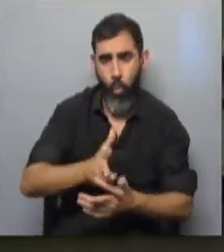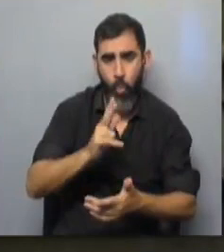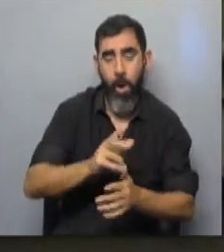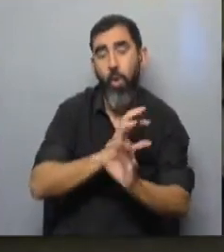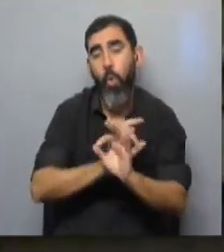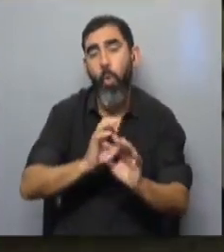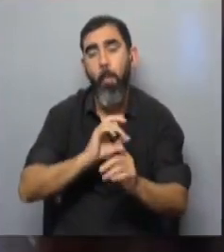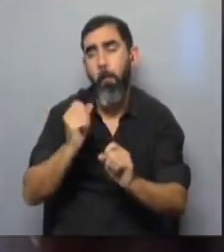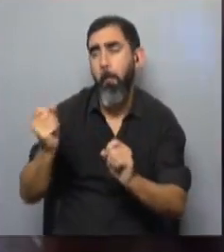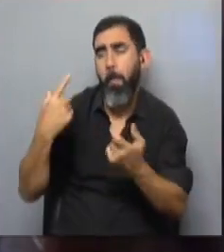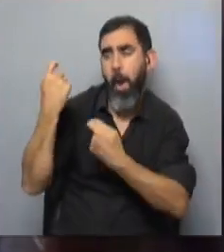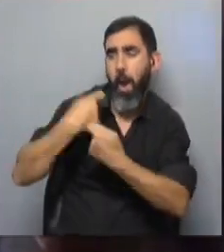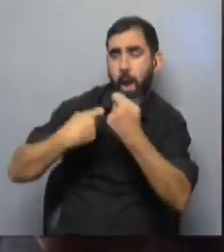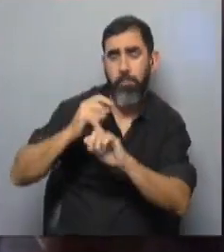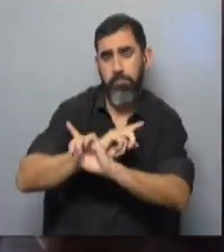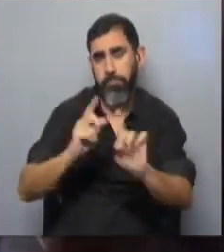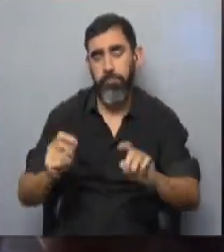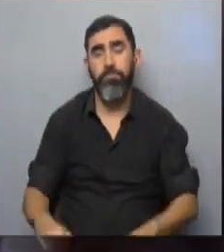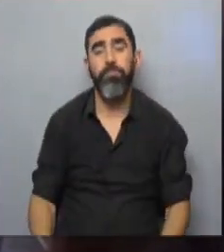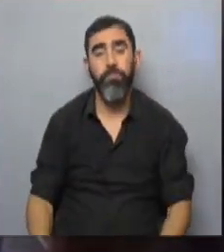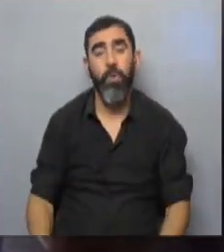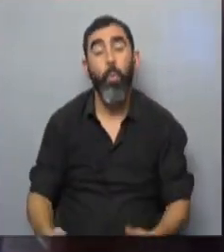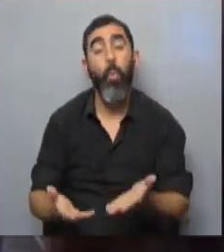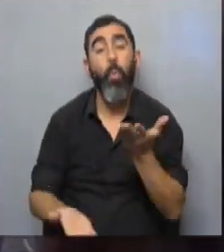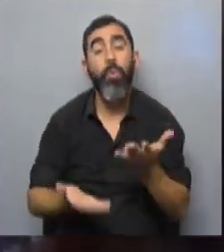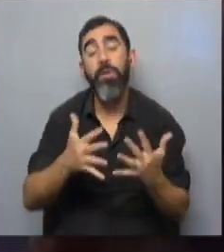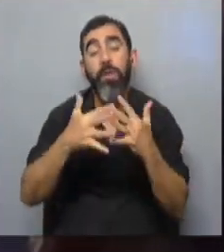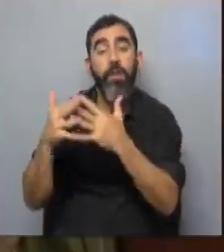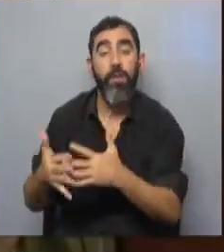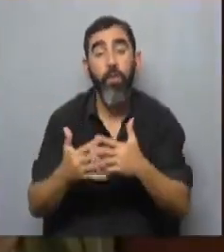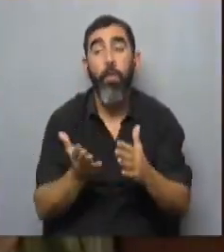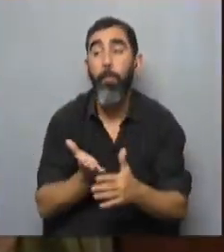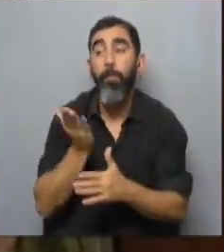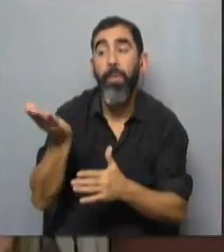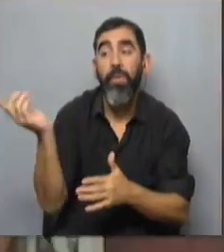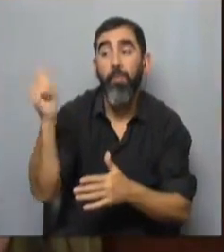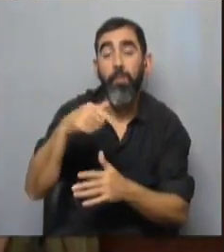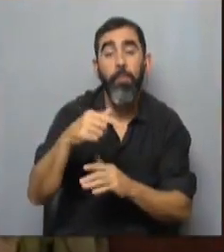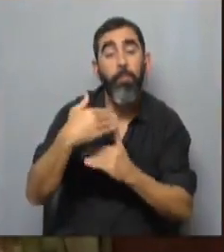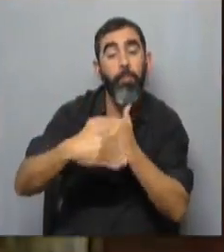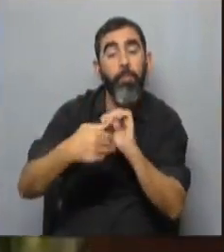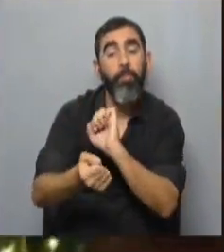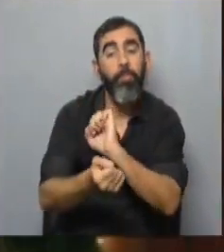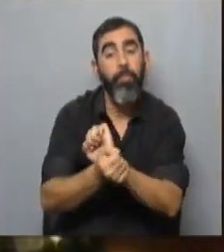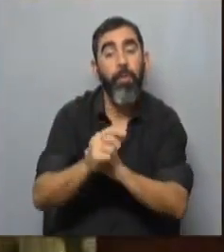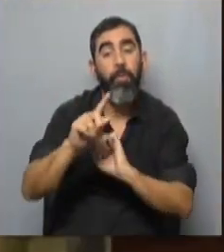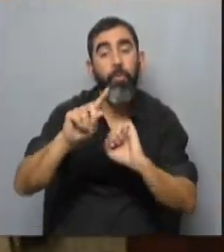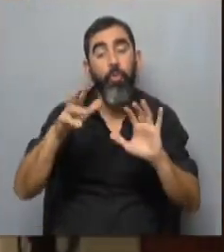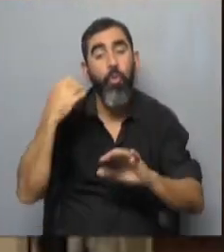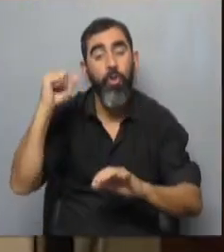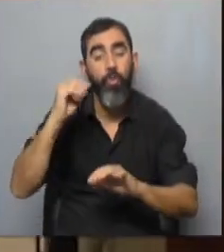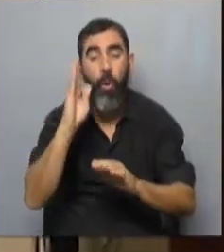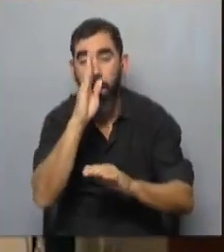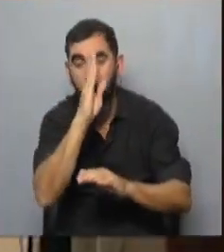a ser tratado de manera inapropiada. La justicia estadounidense reclama a Assange para procesarlo por 18 delitos de espionaje e